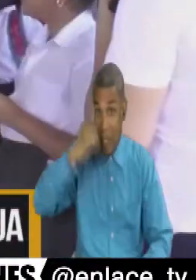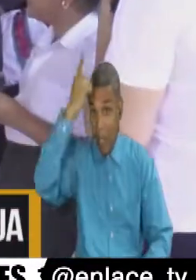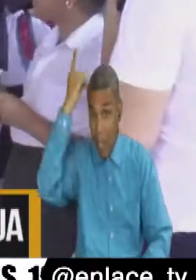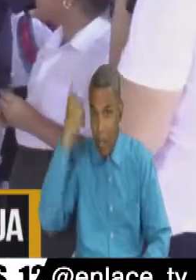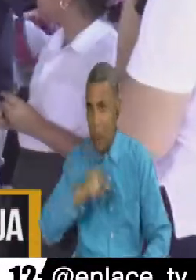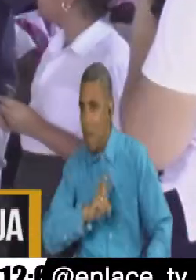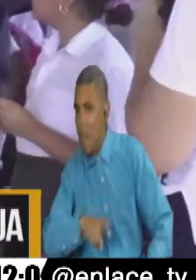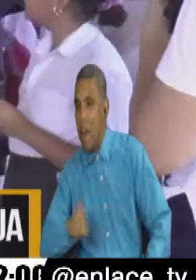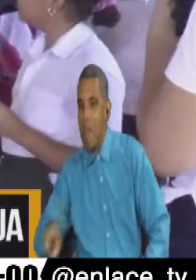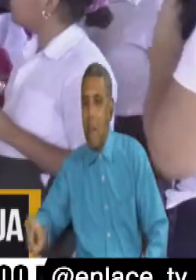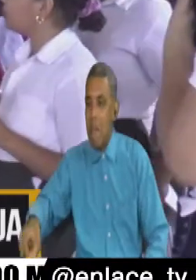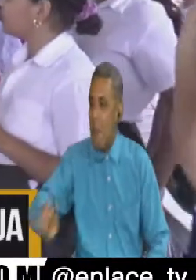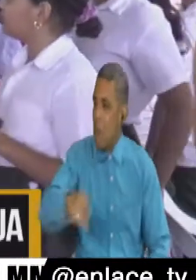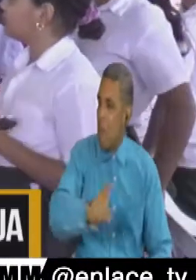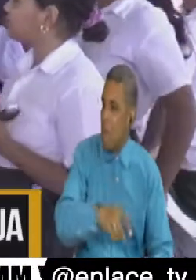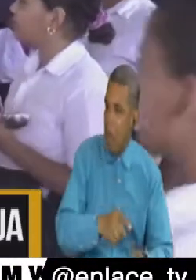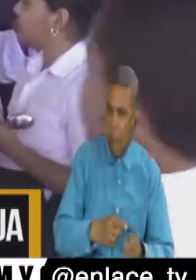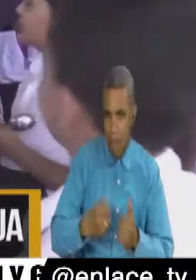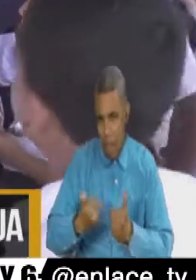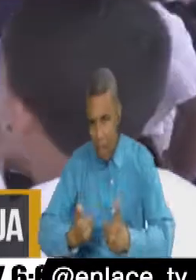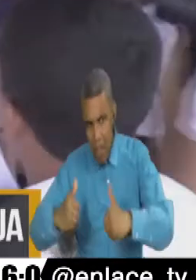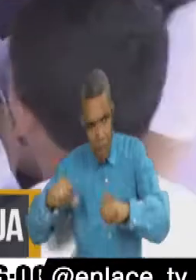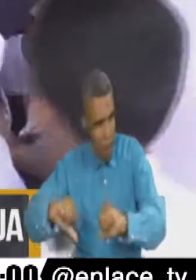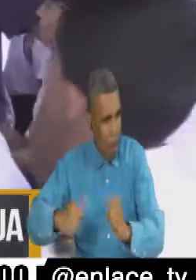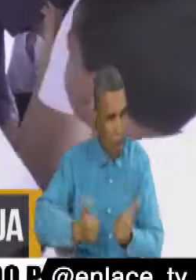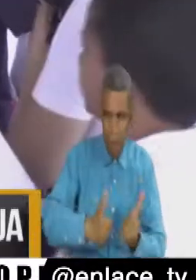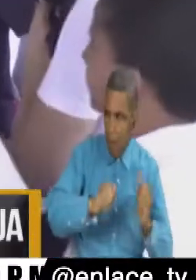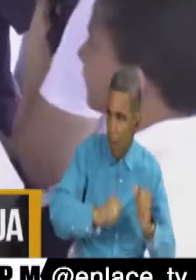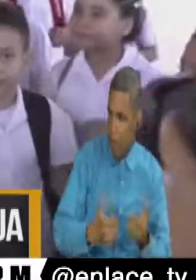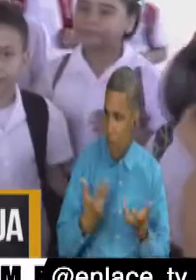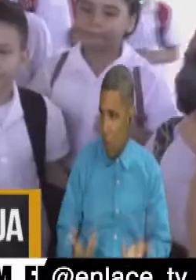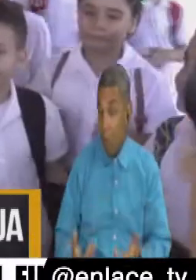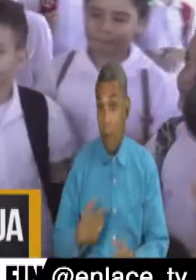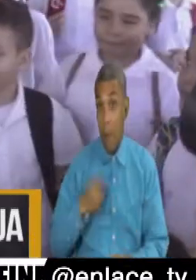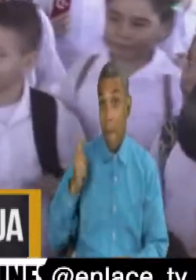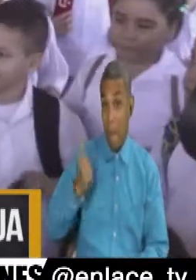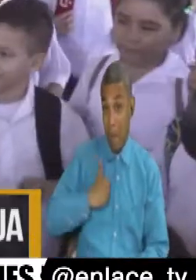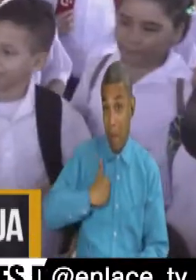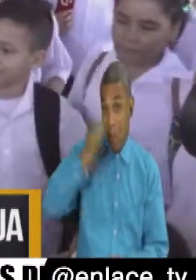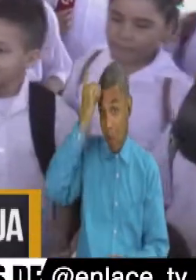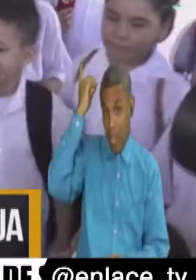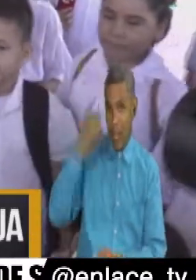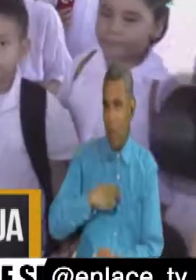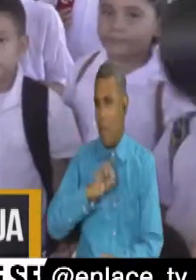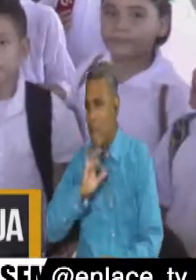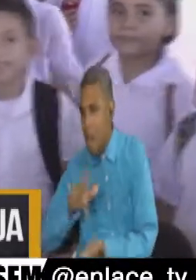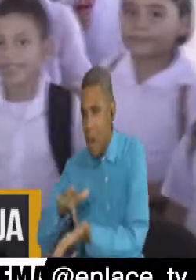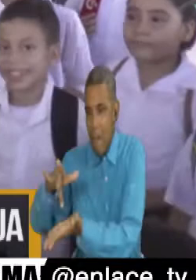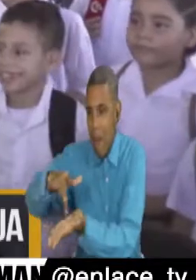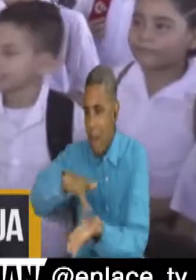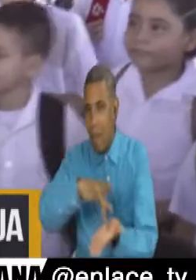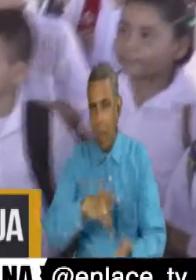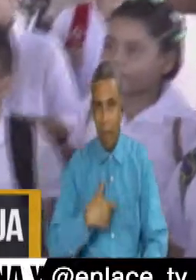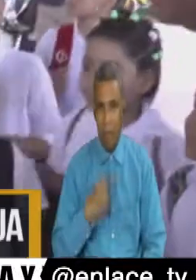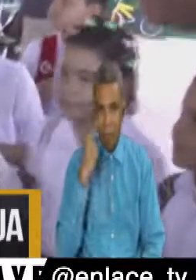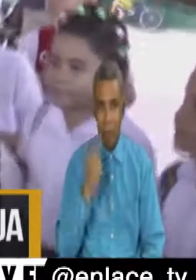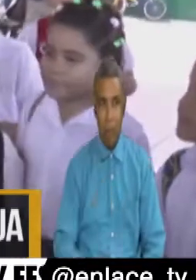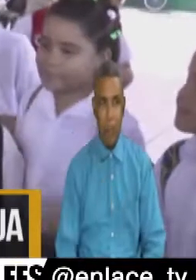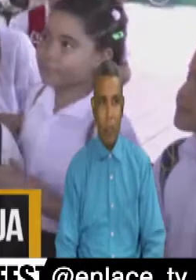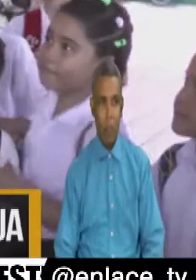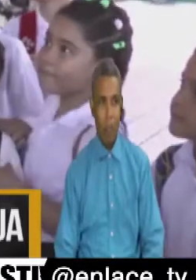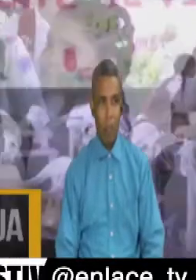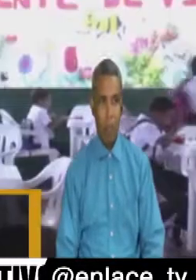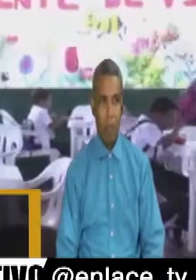las instituciones educativas para inspeccionar que el inicio de actividades en los colegios oficiales transcurrieran en completa